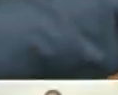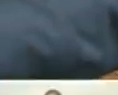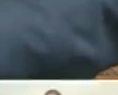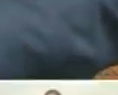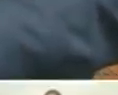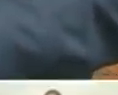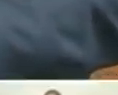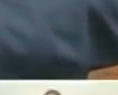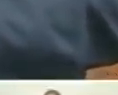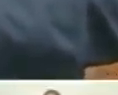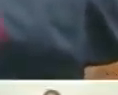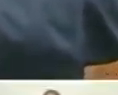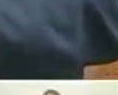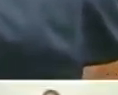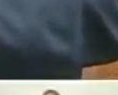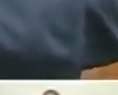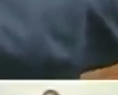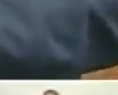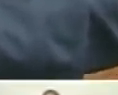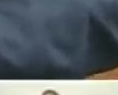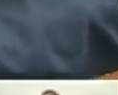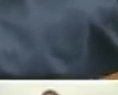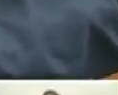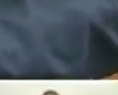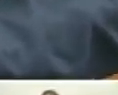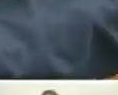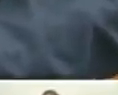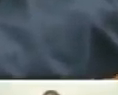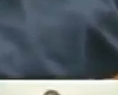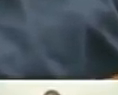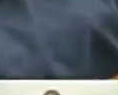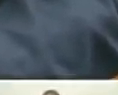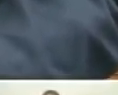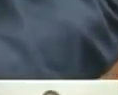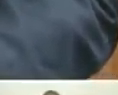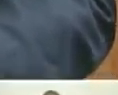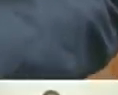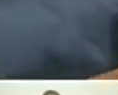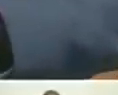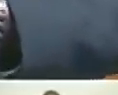el Imperio de la Vigilancia de Ignacio Ramonet